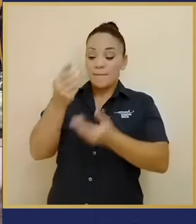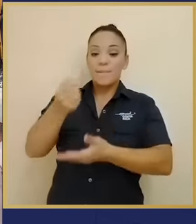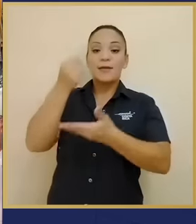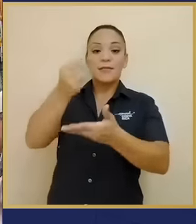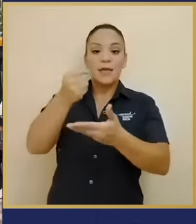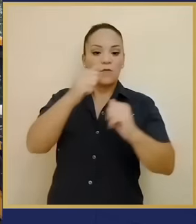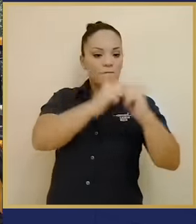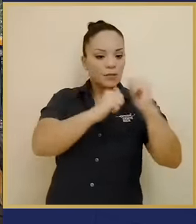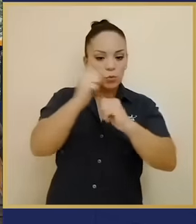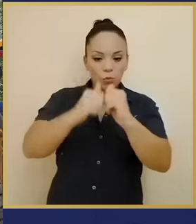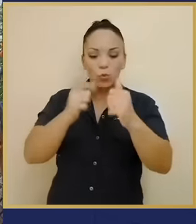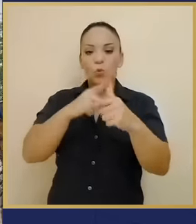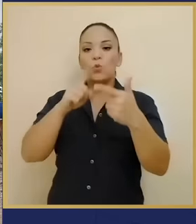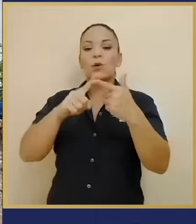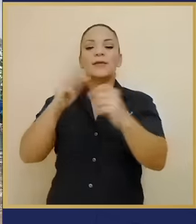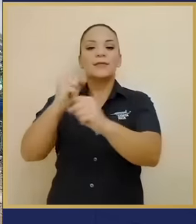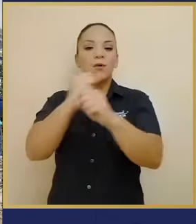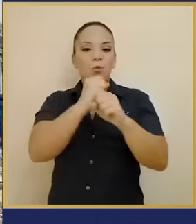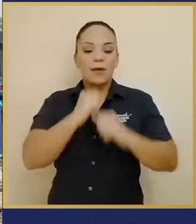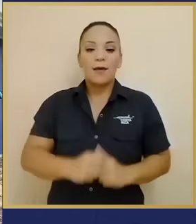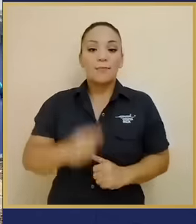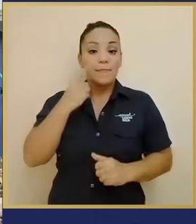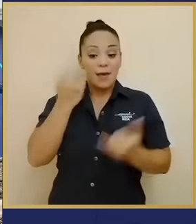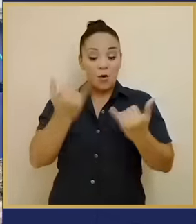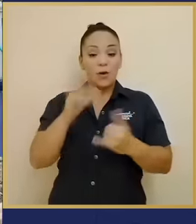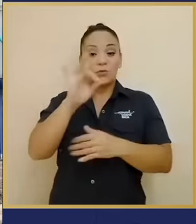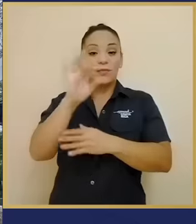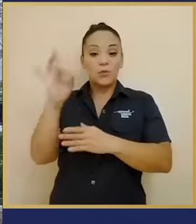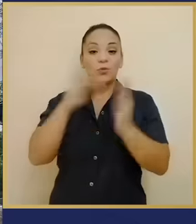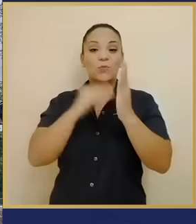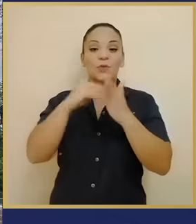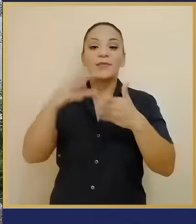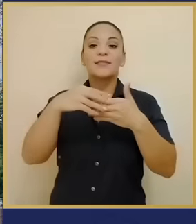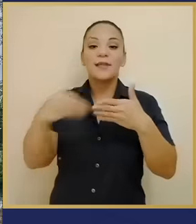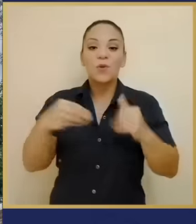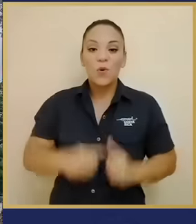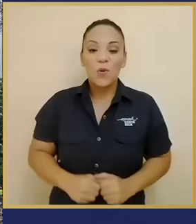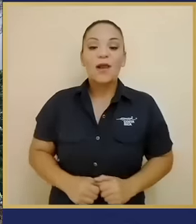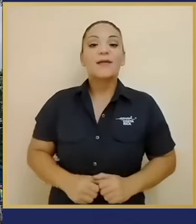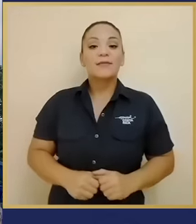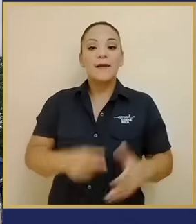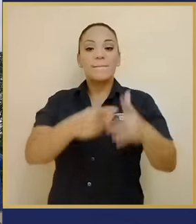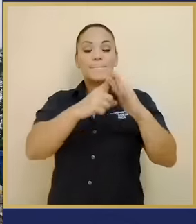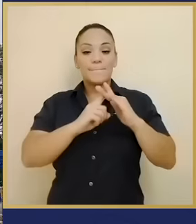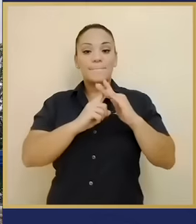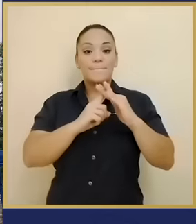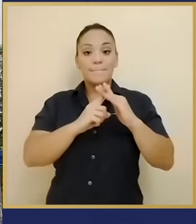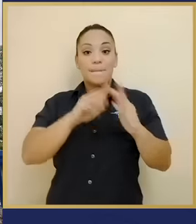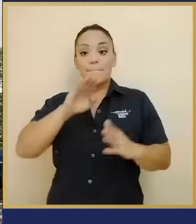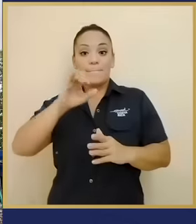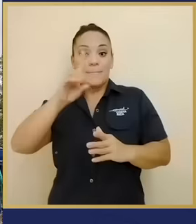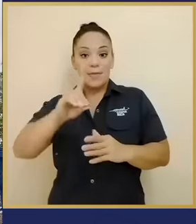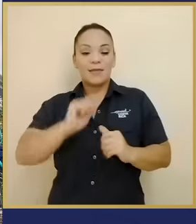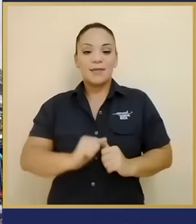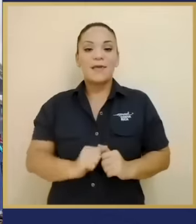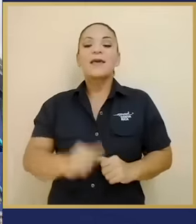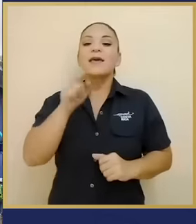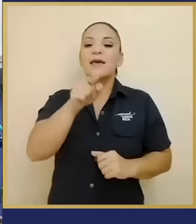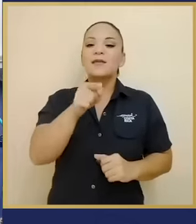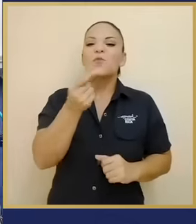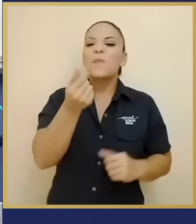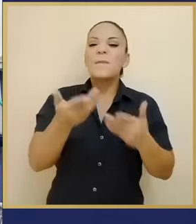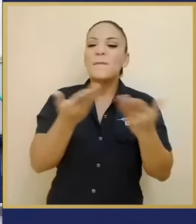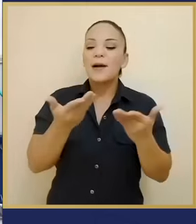$88 millones, con un préstamo del BID que nos permite construir 27